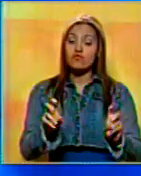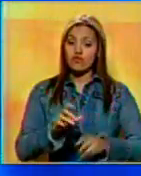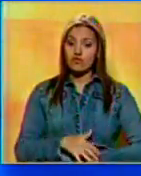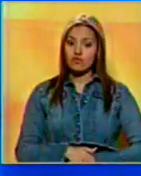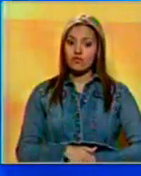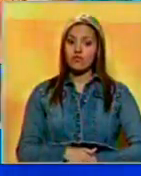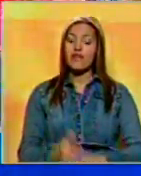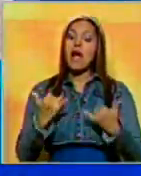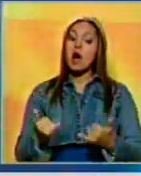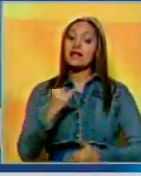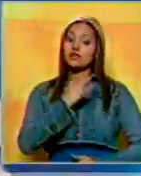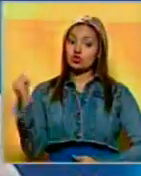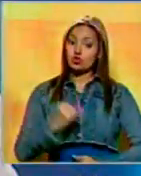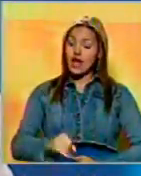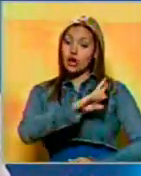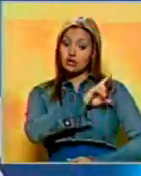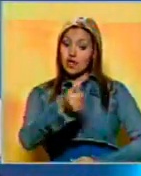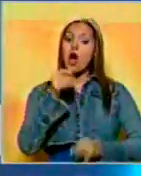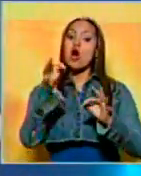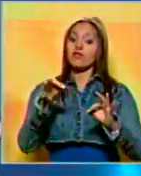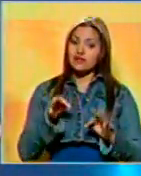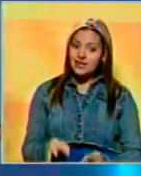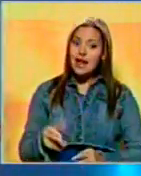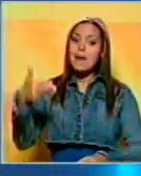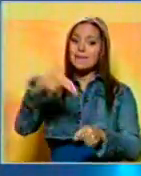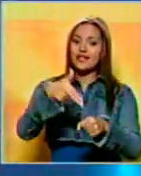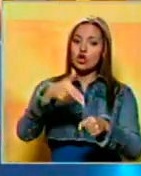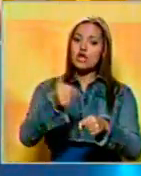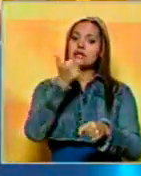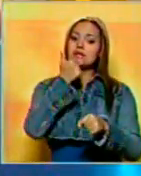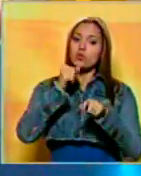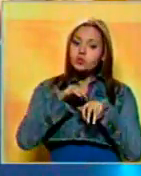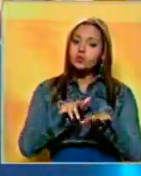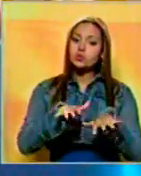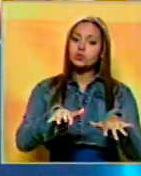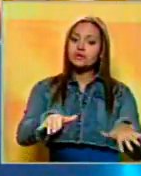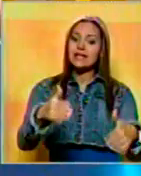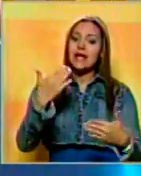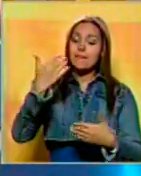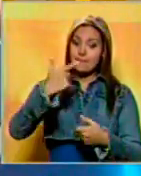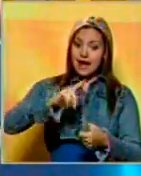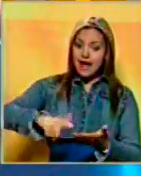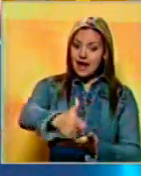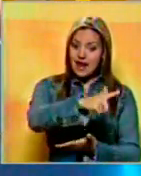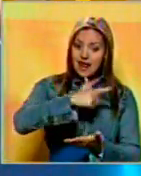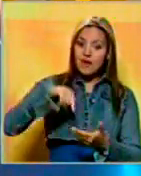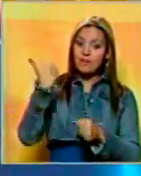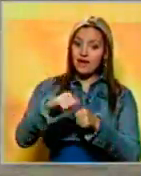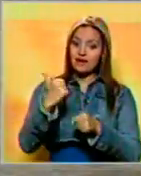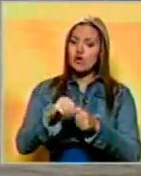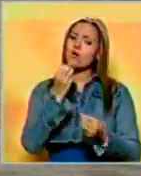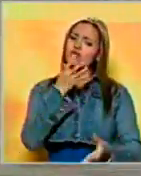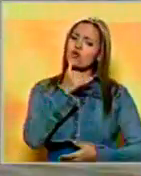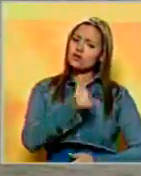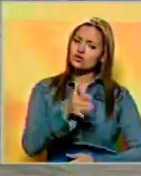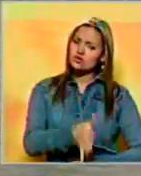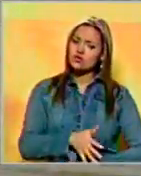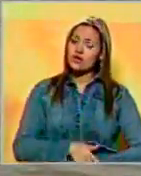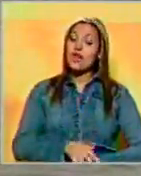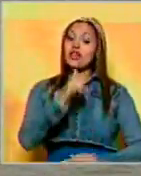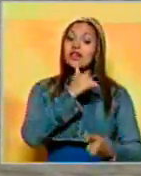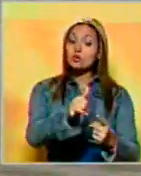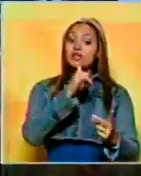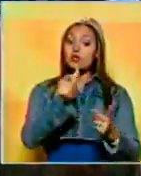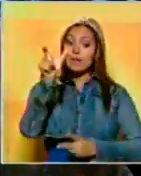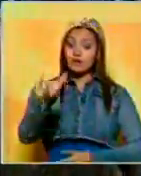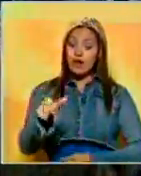Y nos vamos al estado Zulia, donde autoridades confirman derrame de petróleo en aguas del lago de Maracaibo. Gustavo Velasco nos tiene la información. Las denuncias de